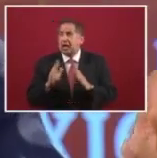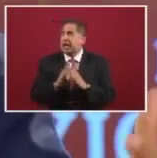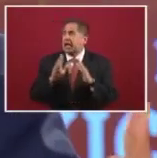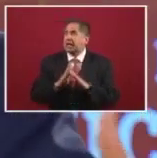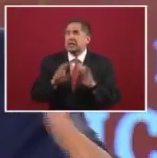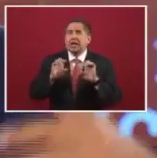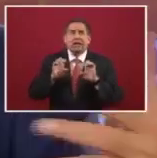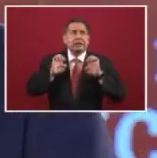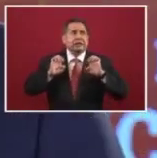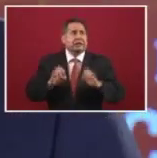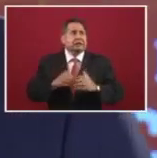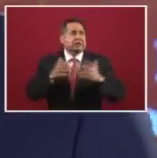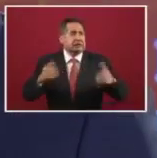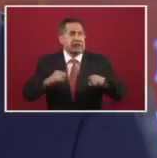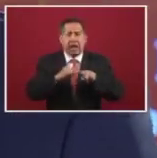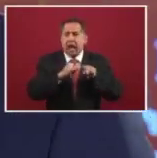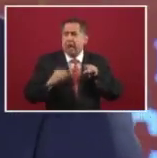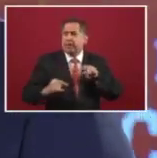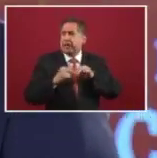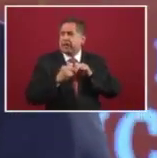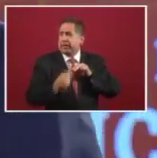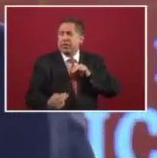residencias, alberca,